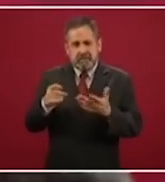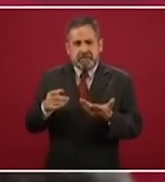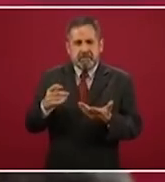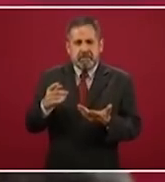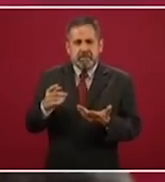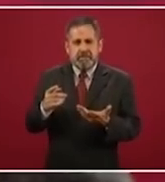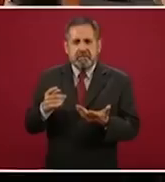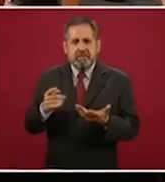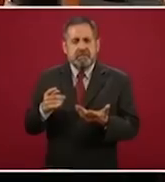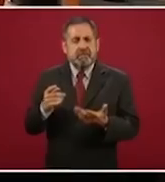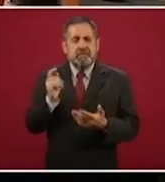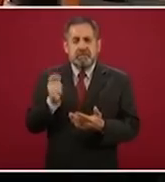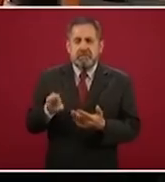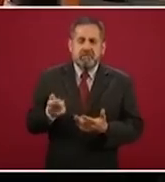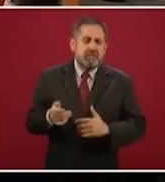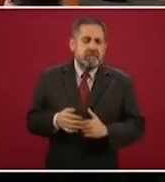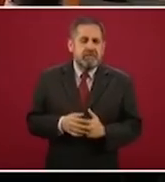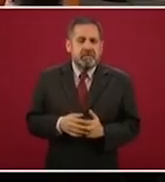tener